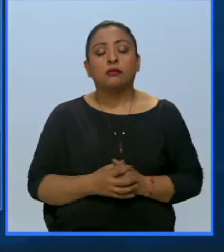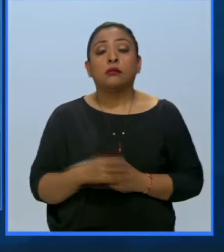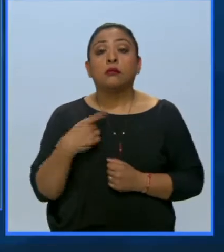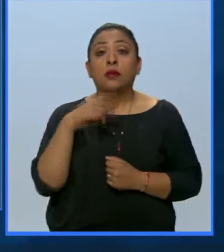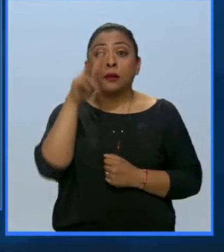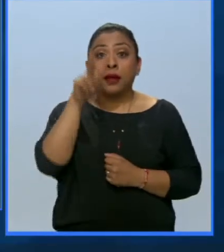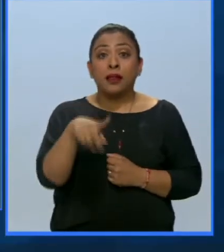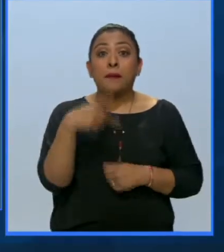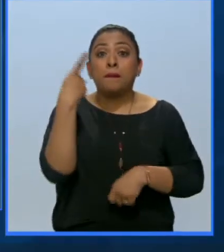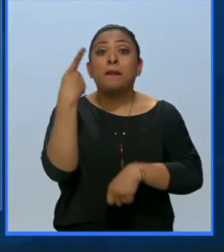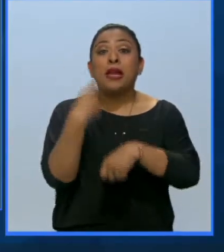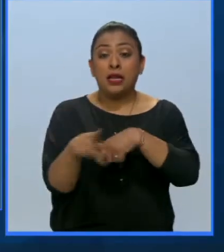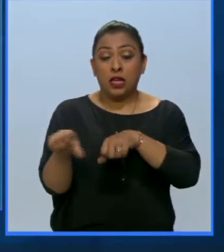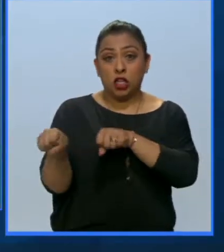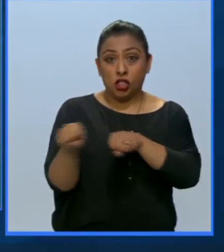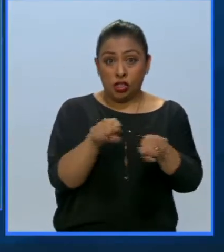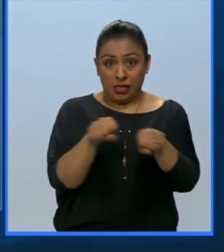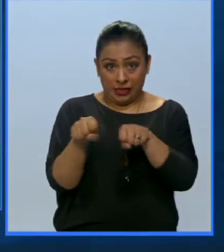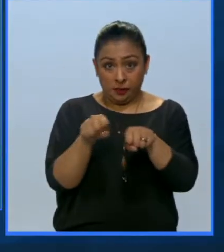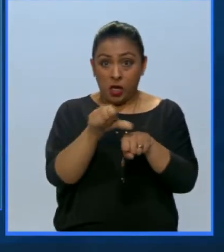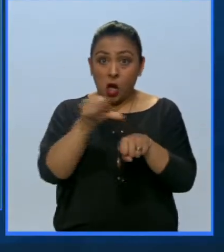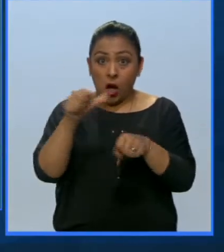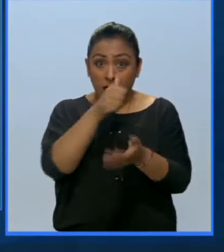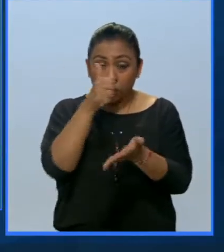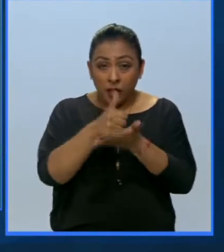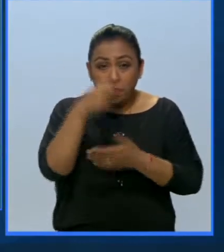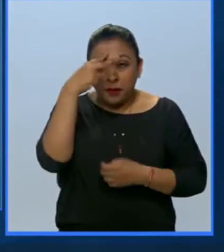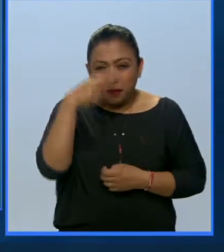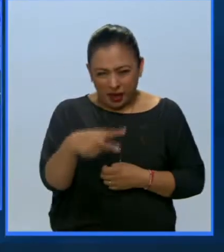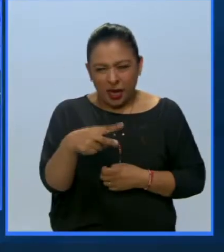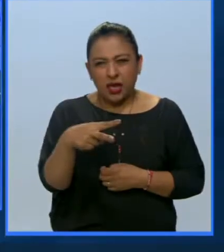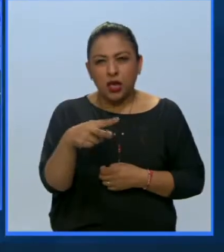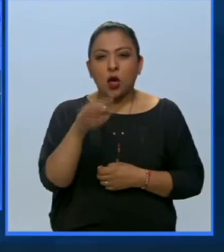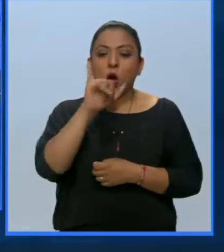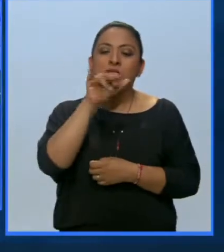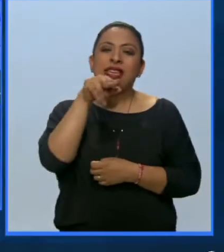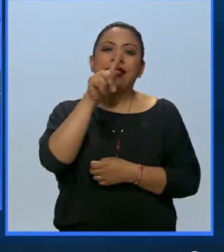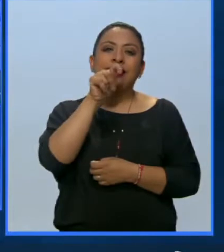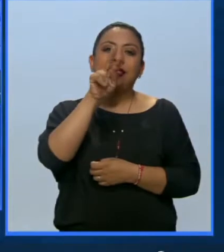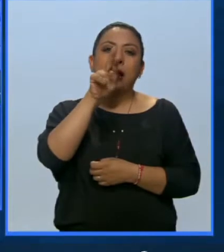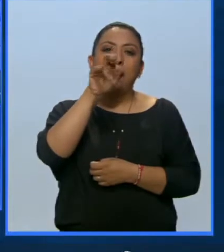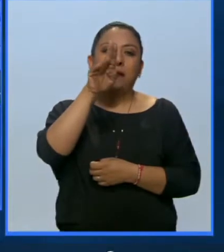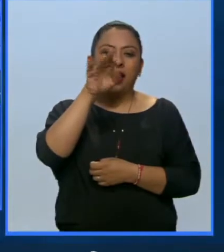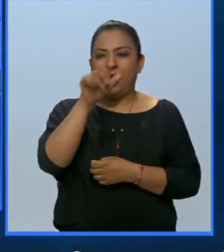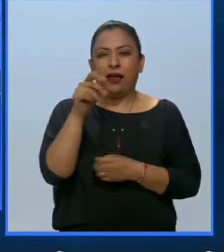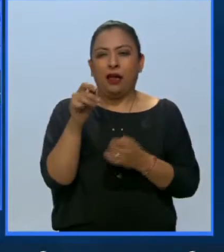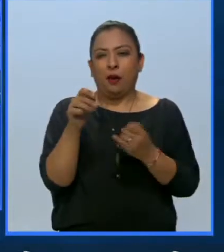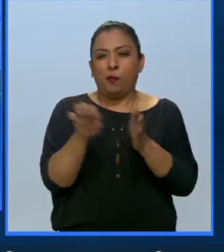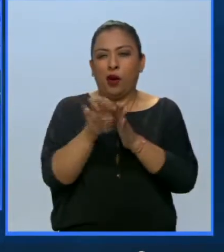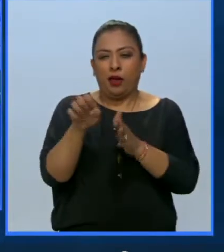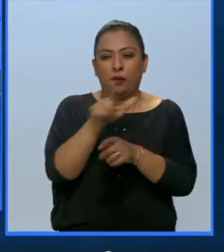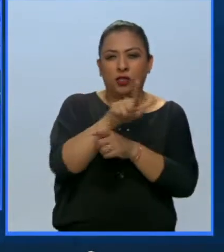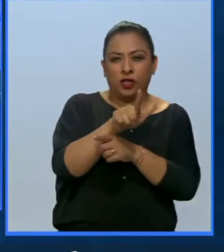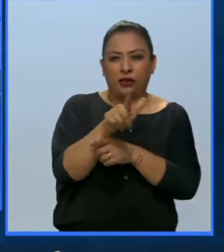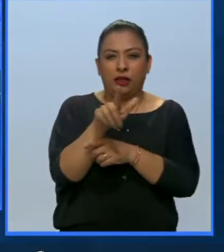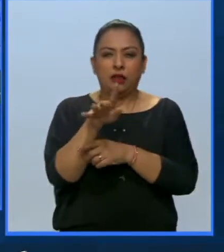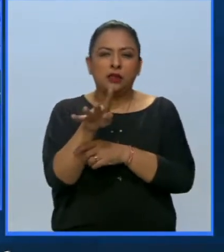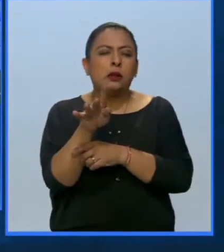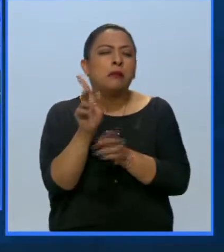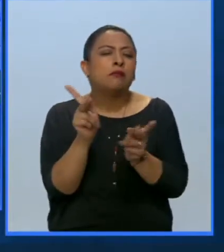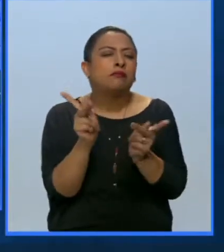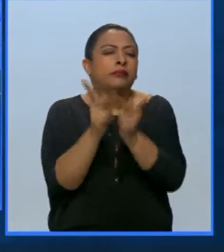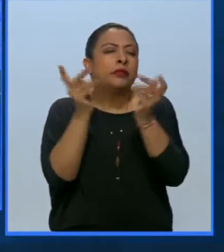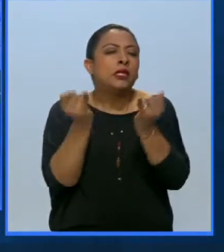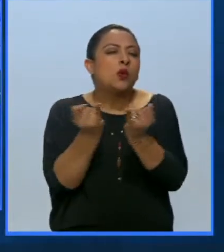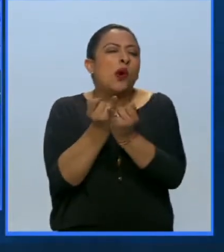realidad, el peligro sísmico que representa para la Ciudad de México sismos intraplaca más profundos como estos es muy parecido,